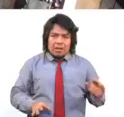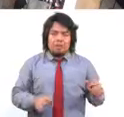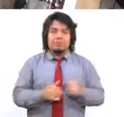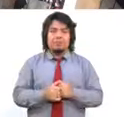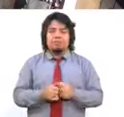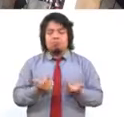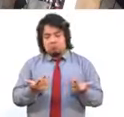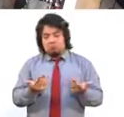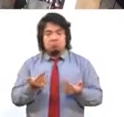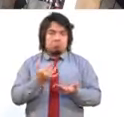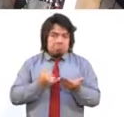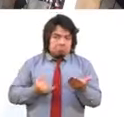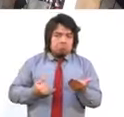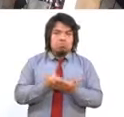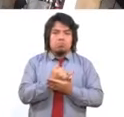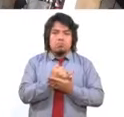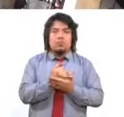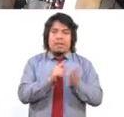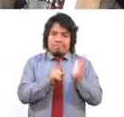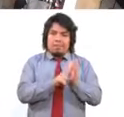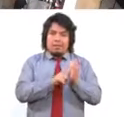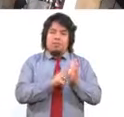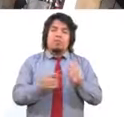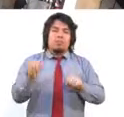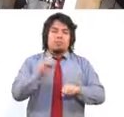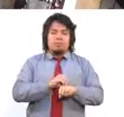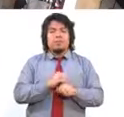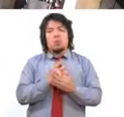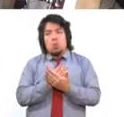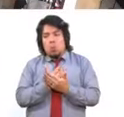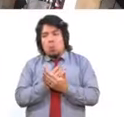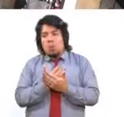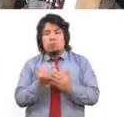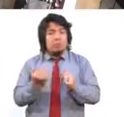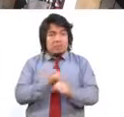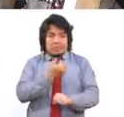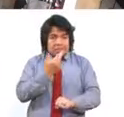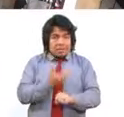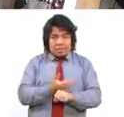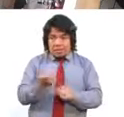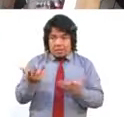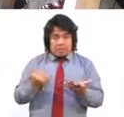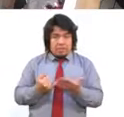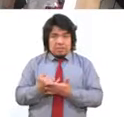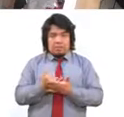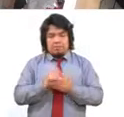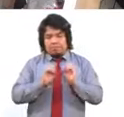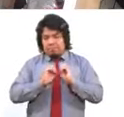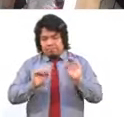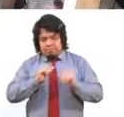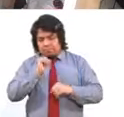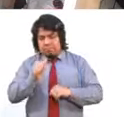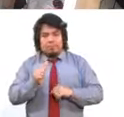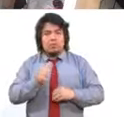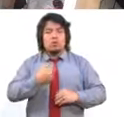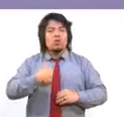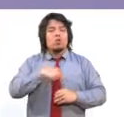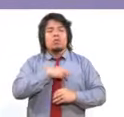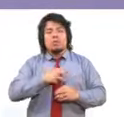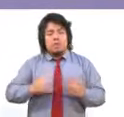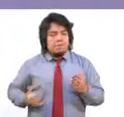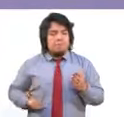que tomamos fue decretar la alerta, no esperar a que la Secretaría de Gobernación tomara la decisión